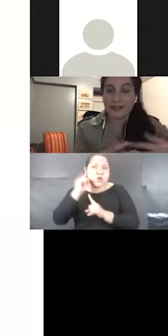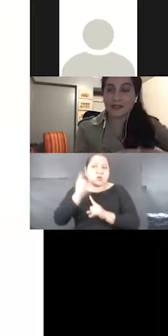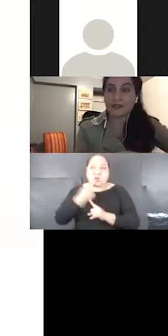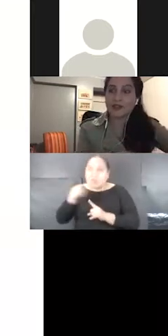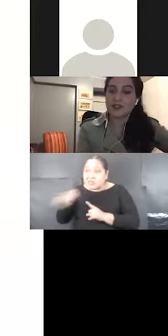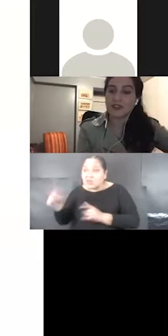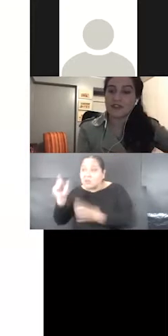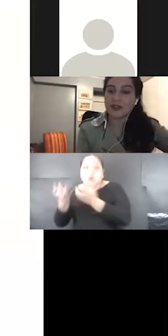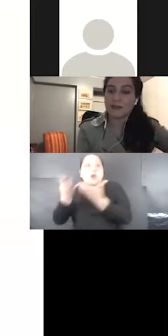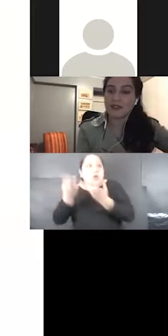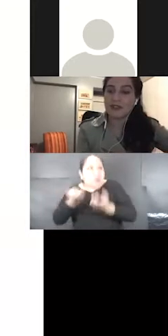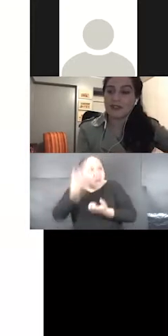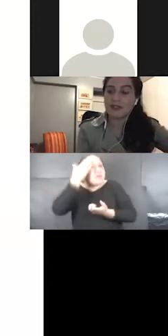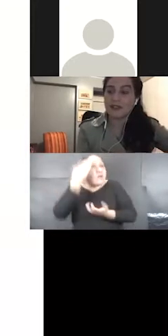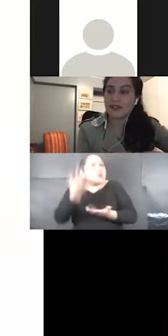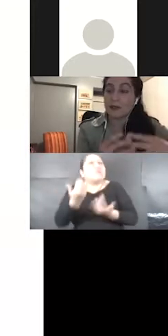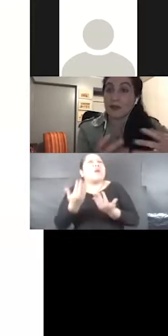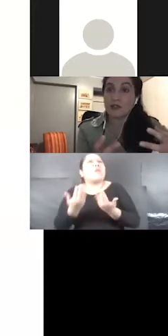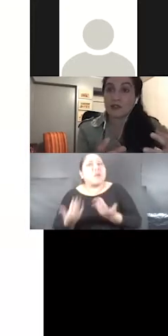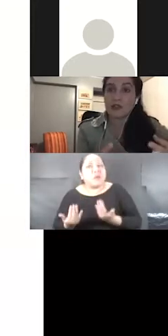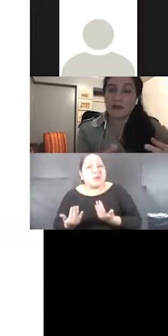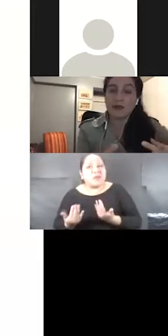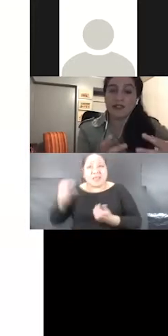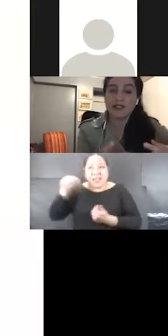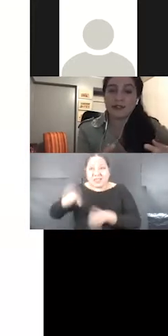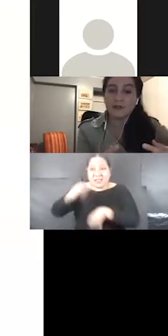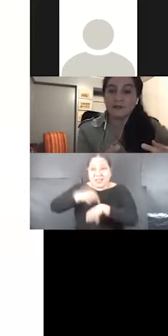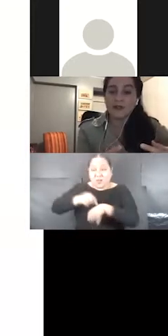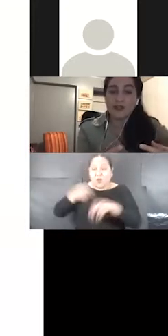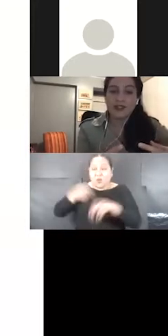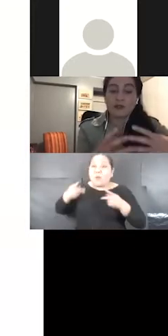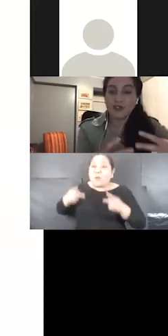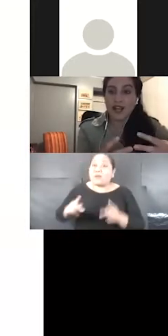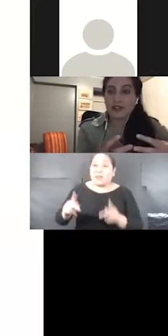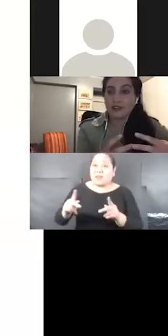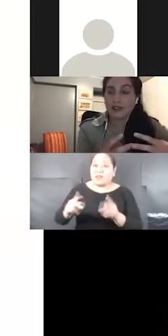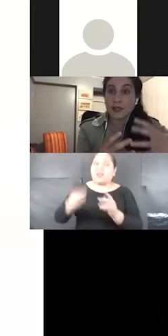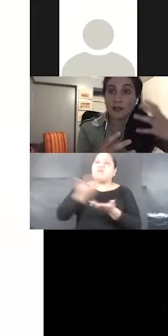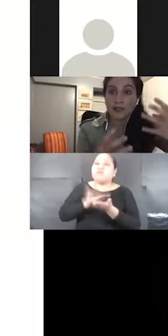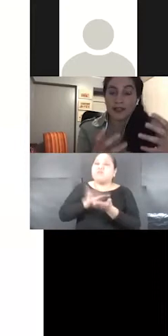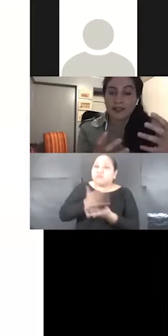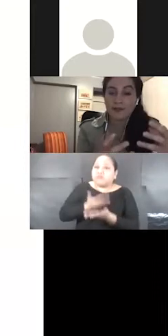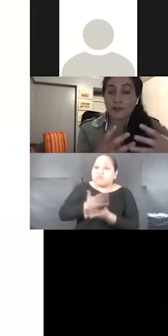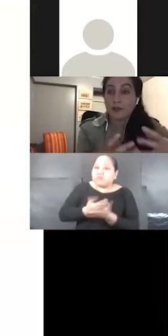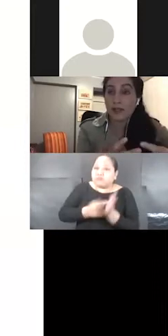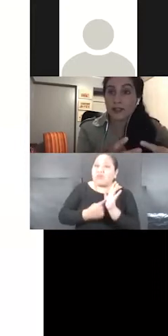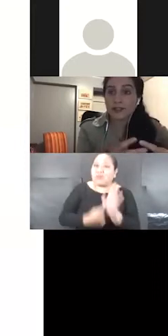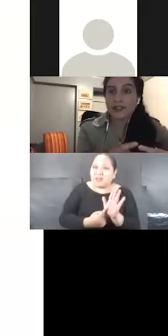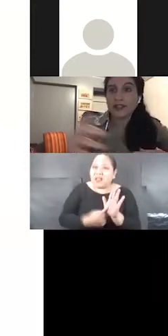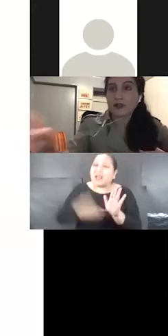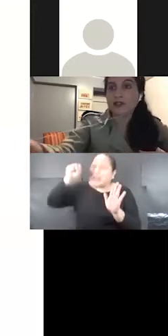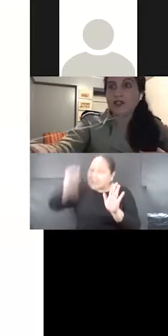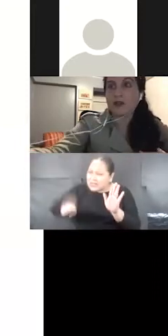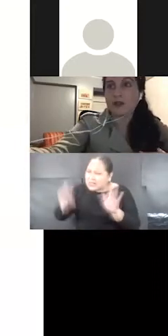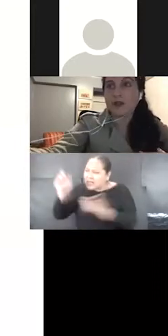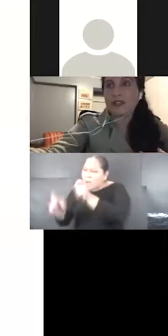quieren saber, ¿no? Entonces, efectivamente, este espacio nos ha permitido demostrar que hay un interés muy fuerte, y